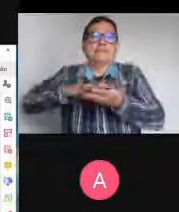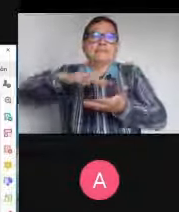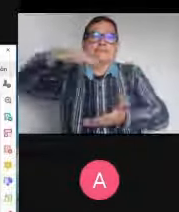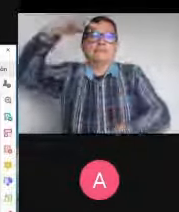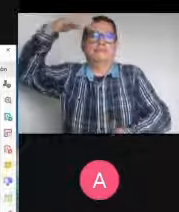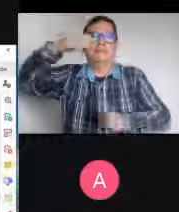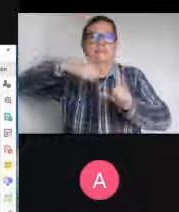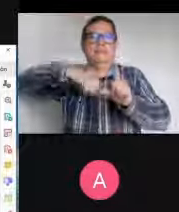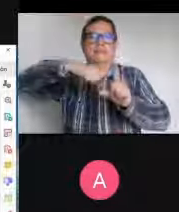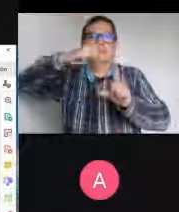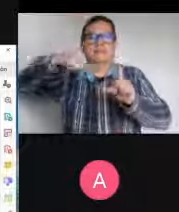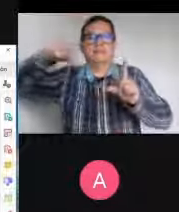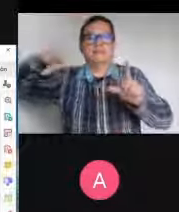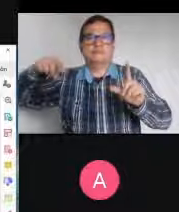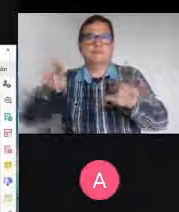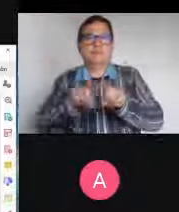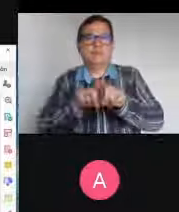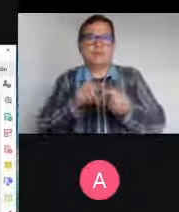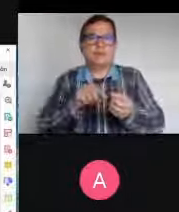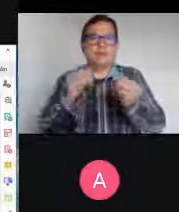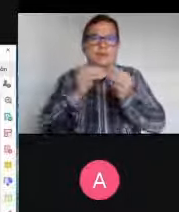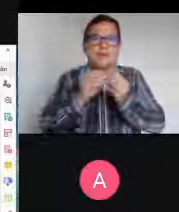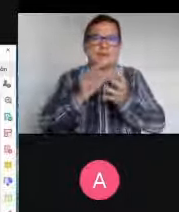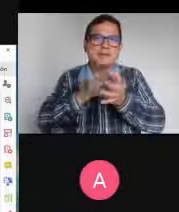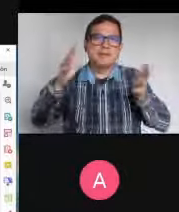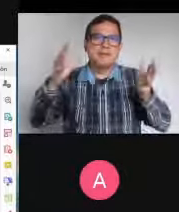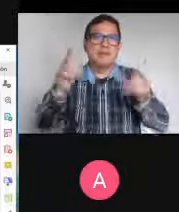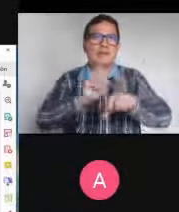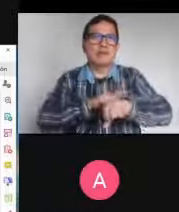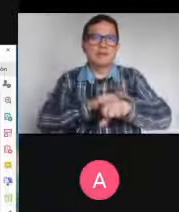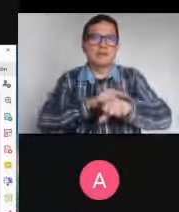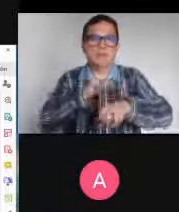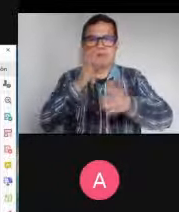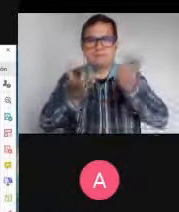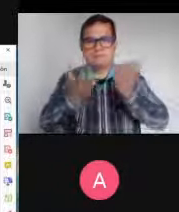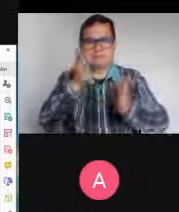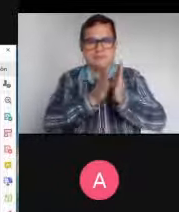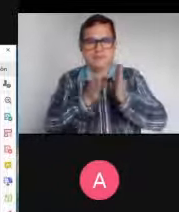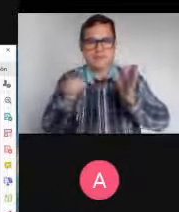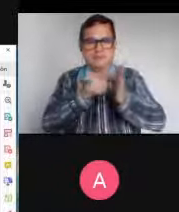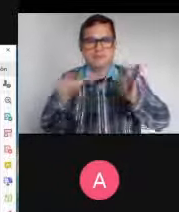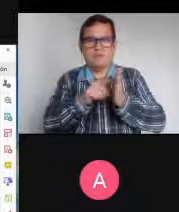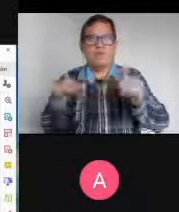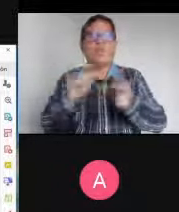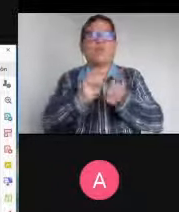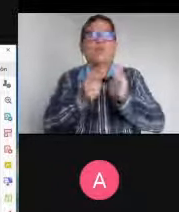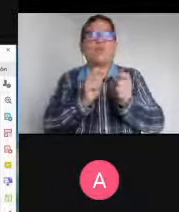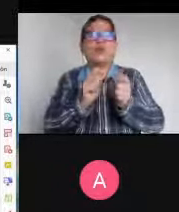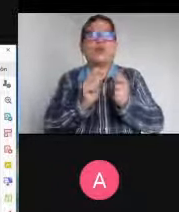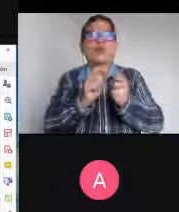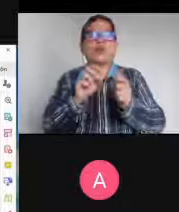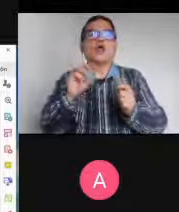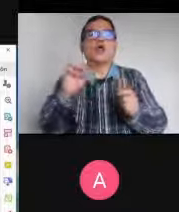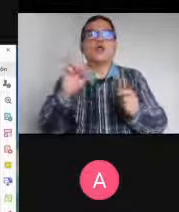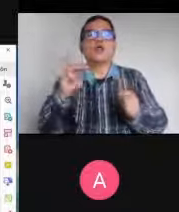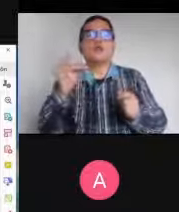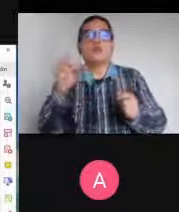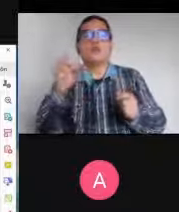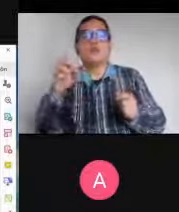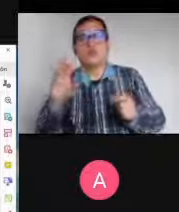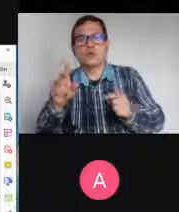como un oscilador, para que nos muestre una señal que fluctúa en el tiempo, para que funcione como un conmutador o un